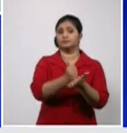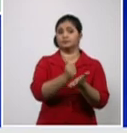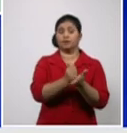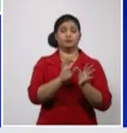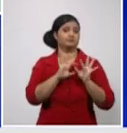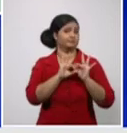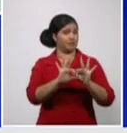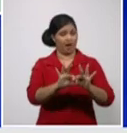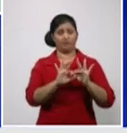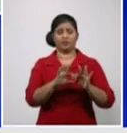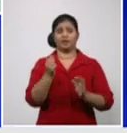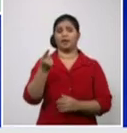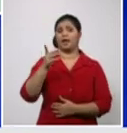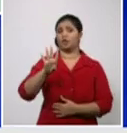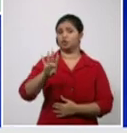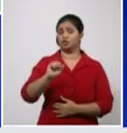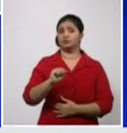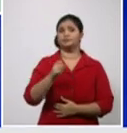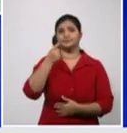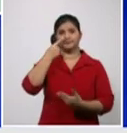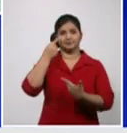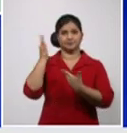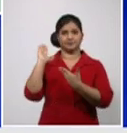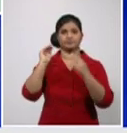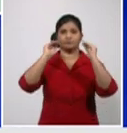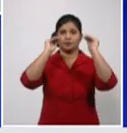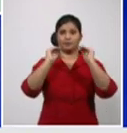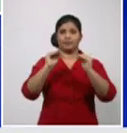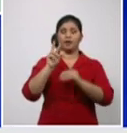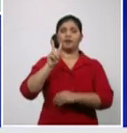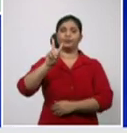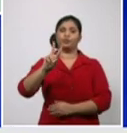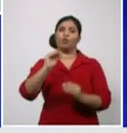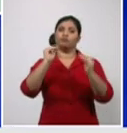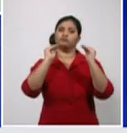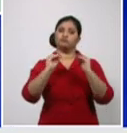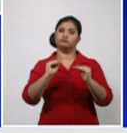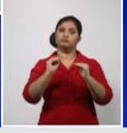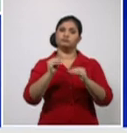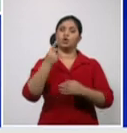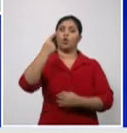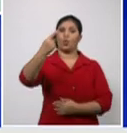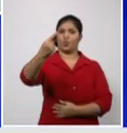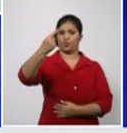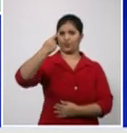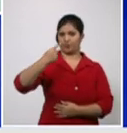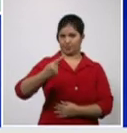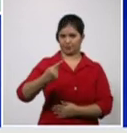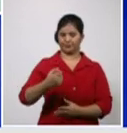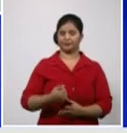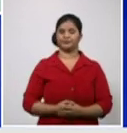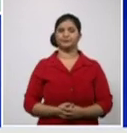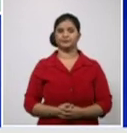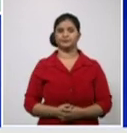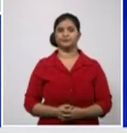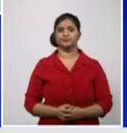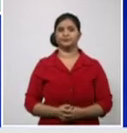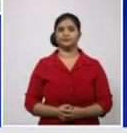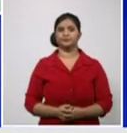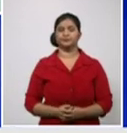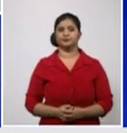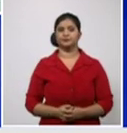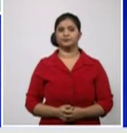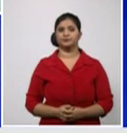14, Camajuaní 2, y Manicaragua y Sagua la Grande, 1 de cada uno. Santi